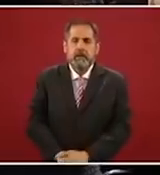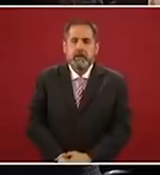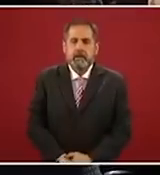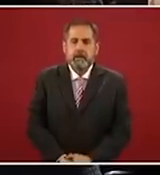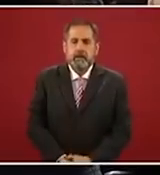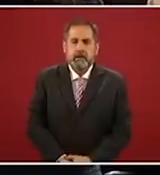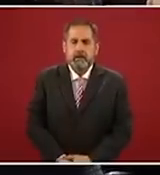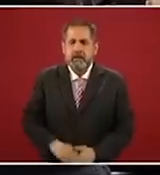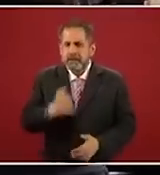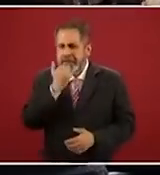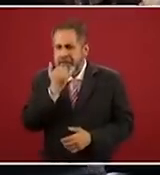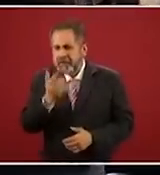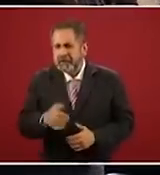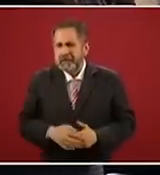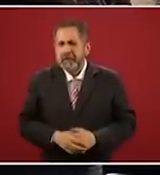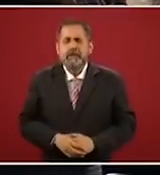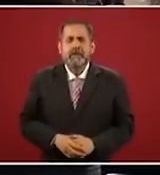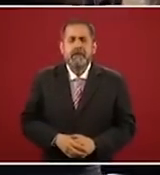¿Mande?